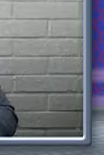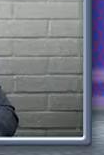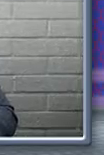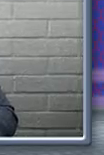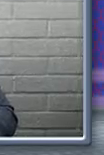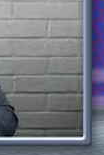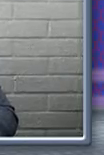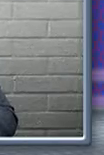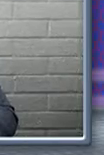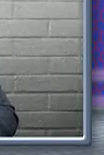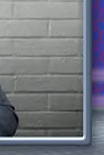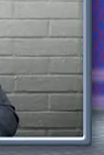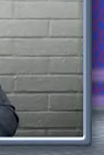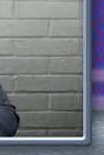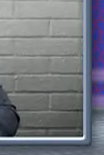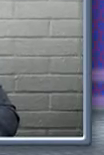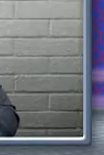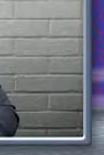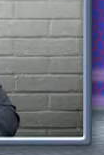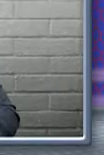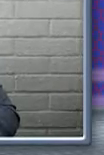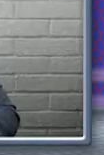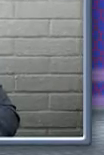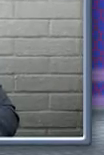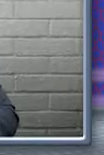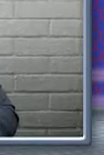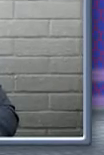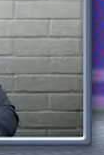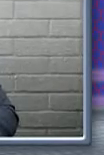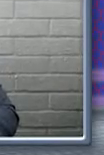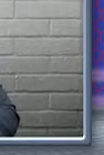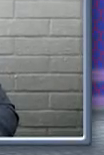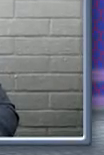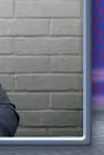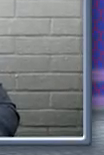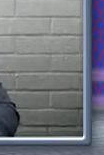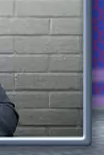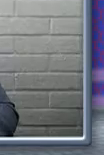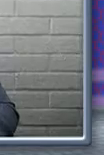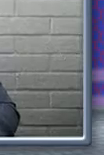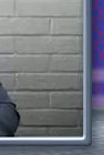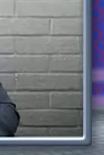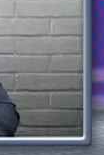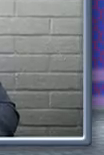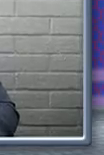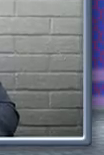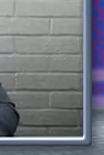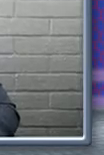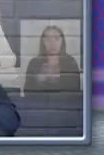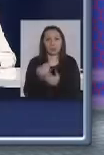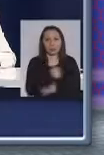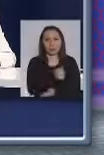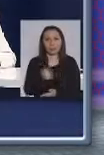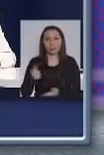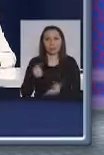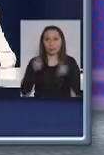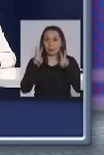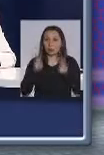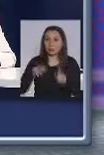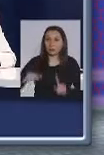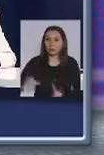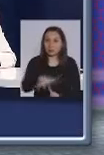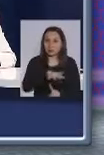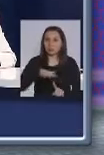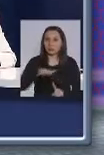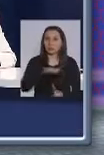ya el pasado 3 de marzo a la fecha a causa del COVID-19. Escuchamos a Paula Daza, subsecretaria de Salud. Con respecto a la situación